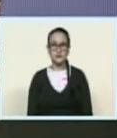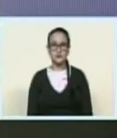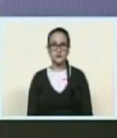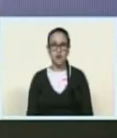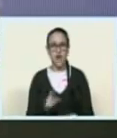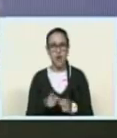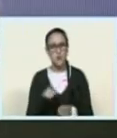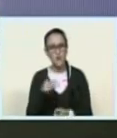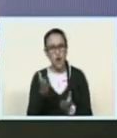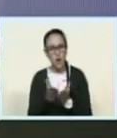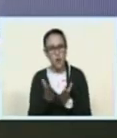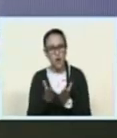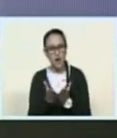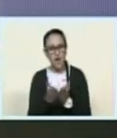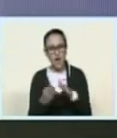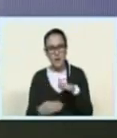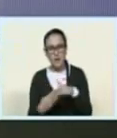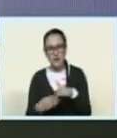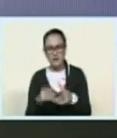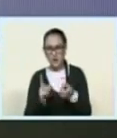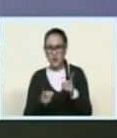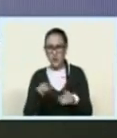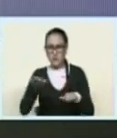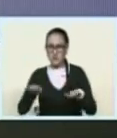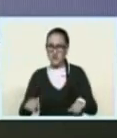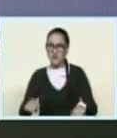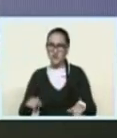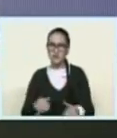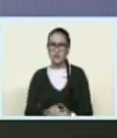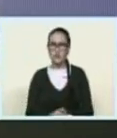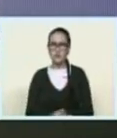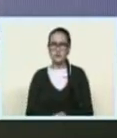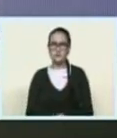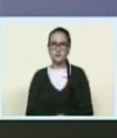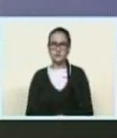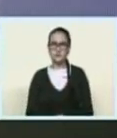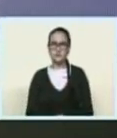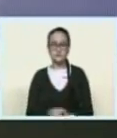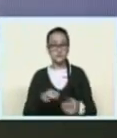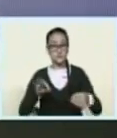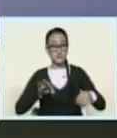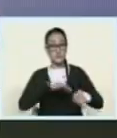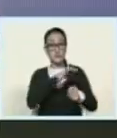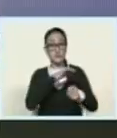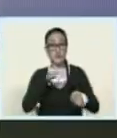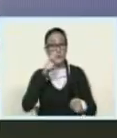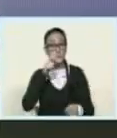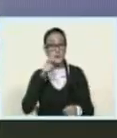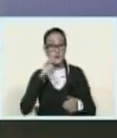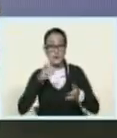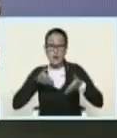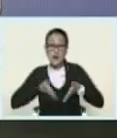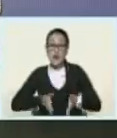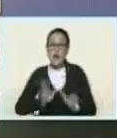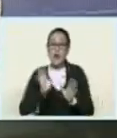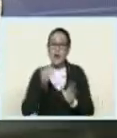algunos de ustedes estaban en la escuela primaria. Este muchacho que toca la bandolina estaba naciendo.